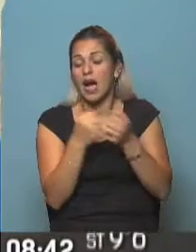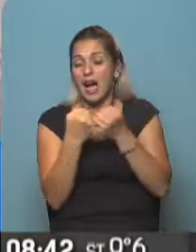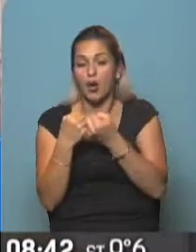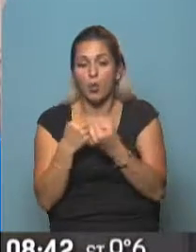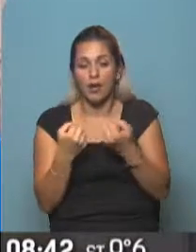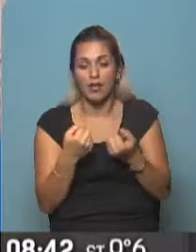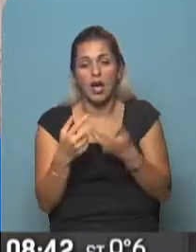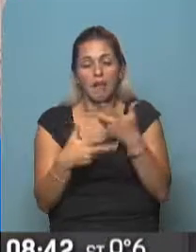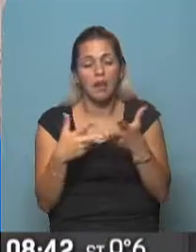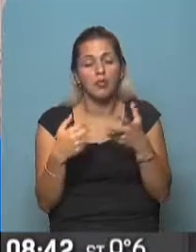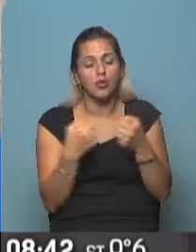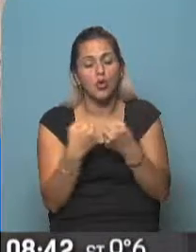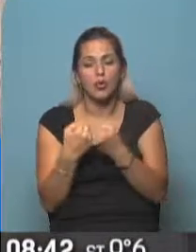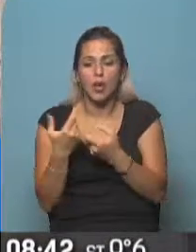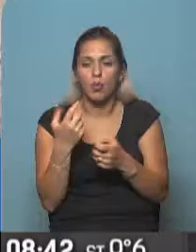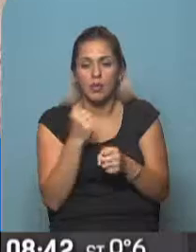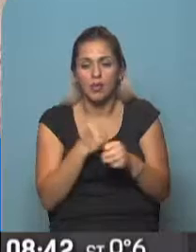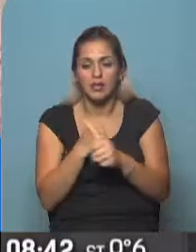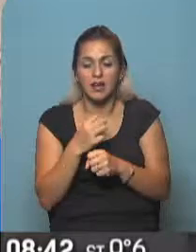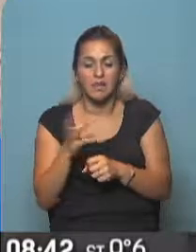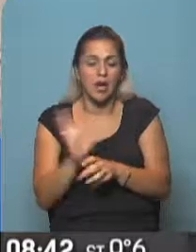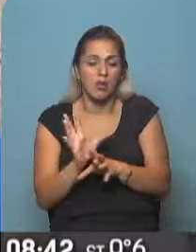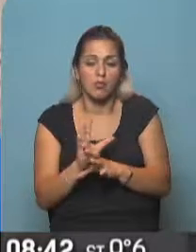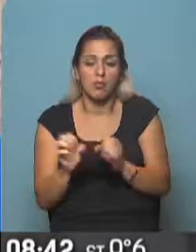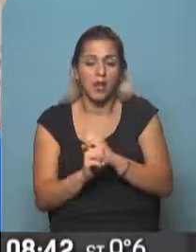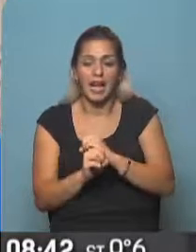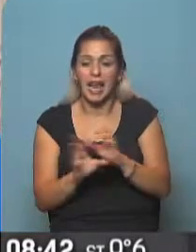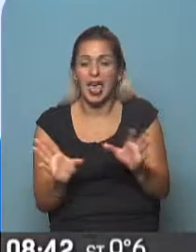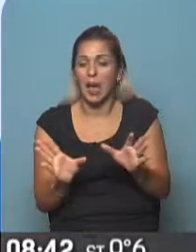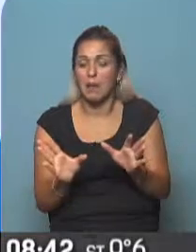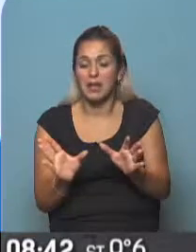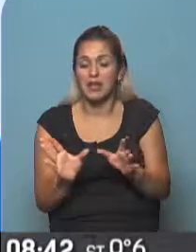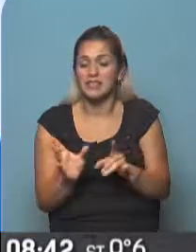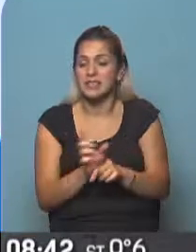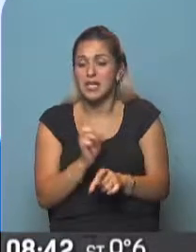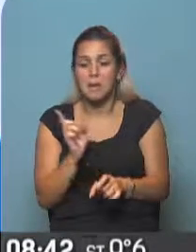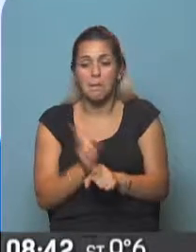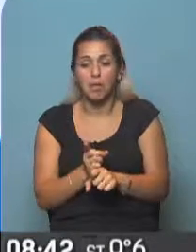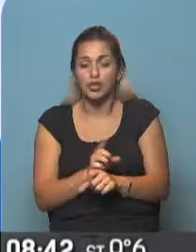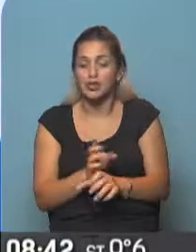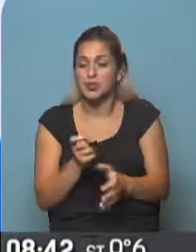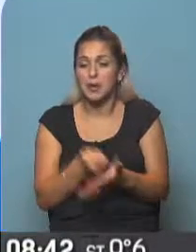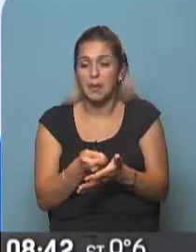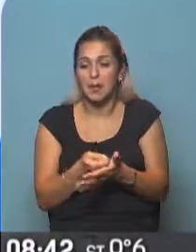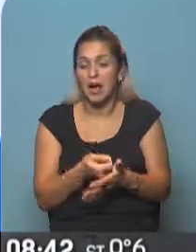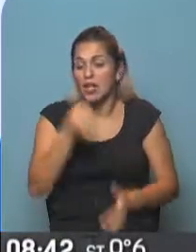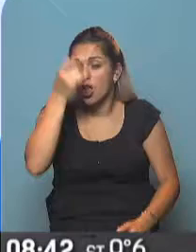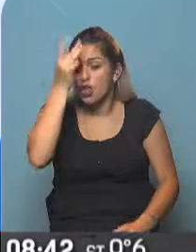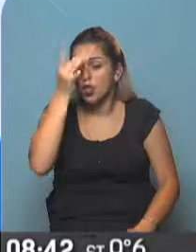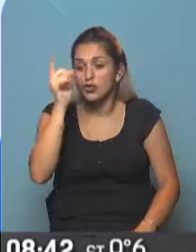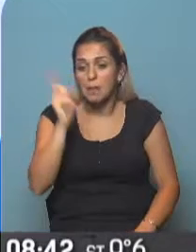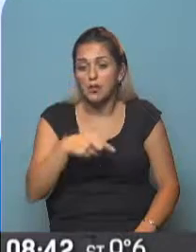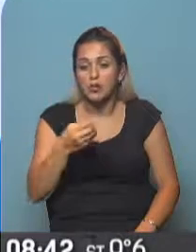Convenio colectivo de trabajo totalmente gravoso, que es imposible de pagar, es de un